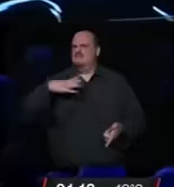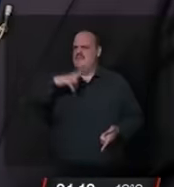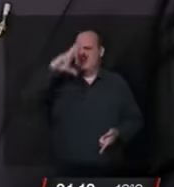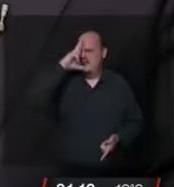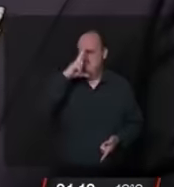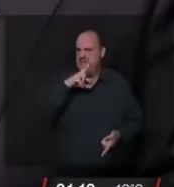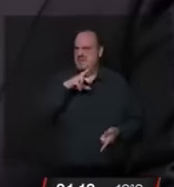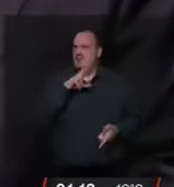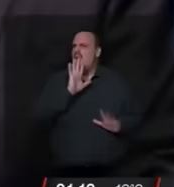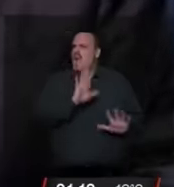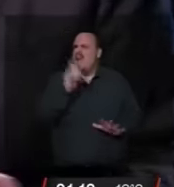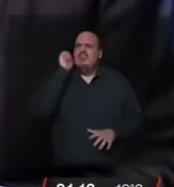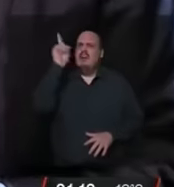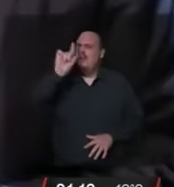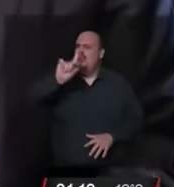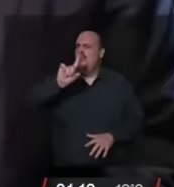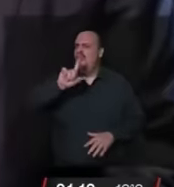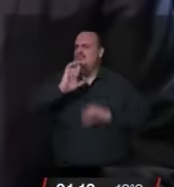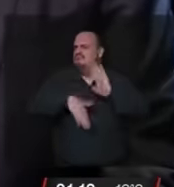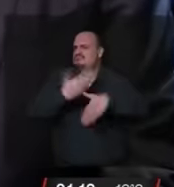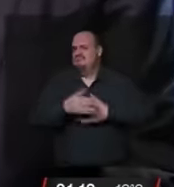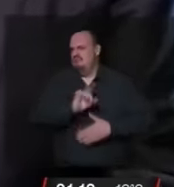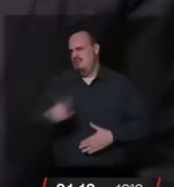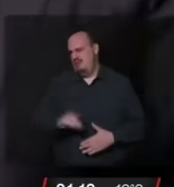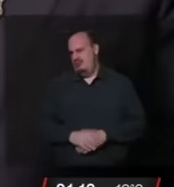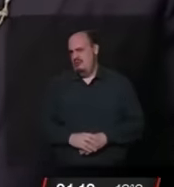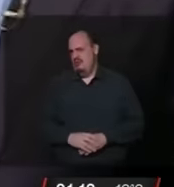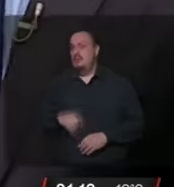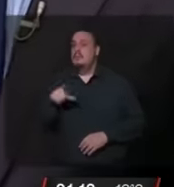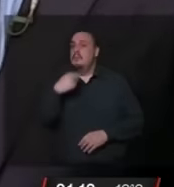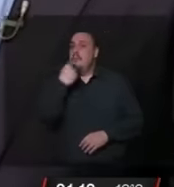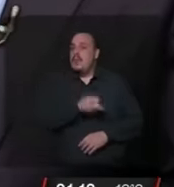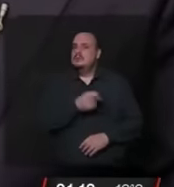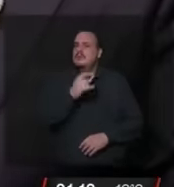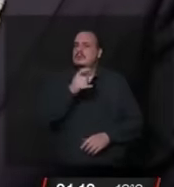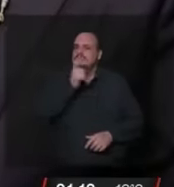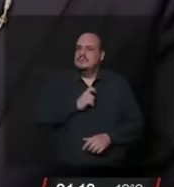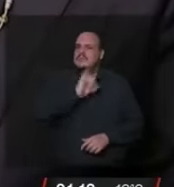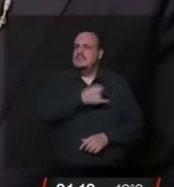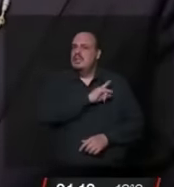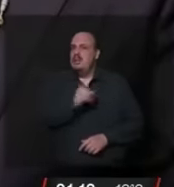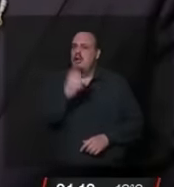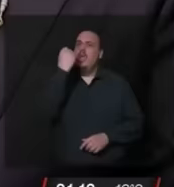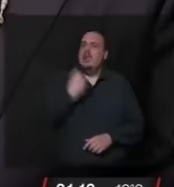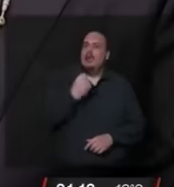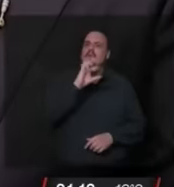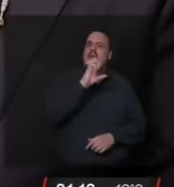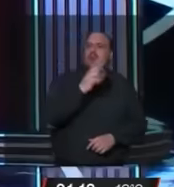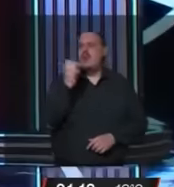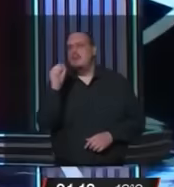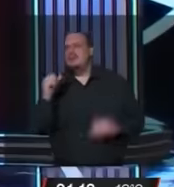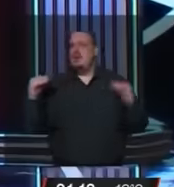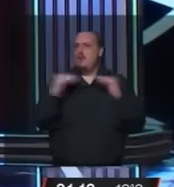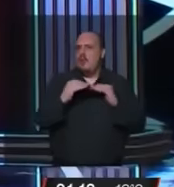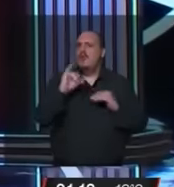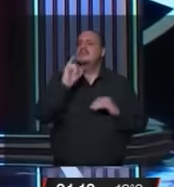respeto, no lo vas a construir. Te vuelvo a preguntar, por sí o por no, ¿vas a dolarizar la economía? ¿Vas a eliminar